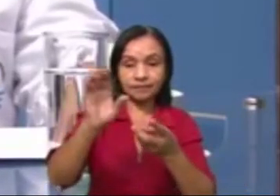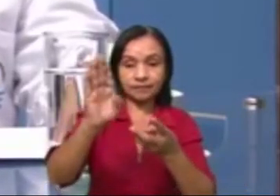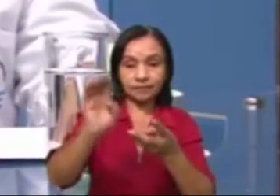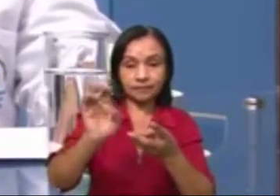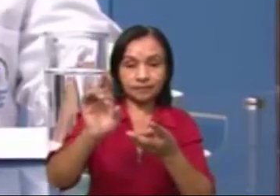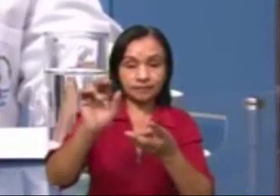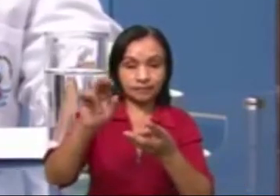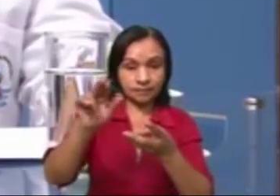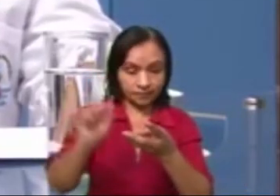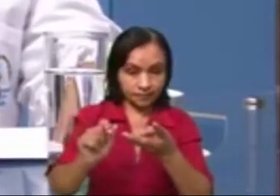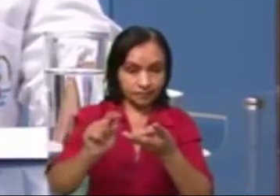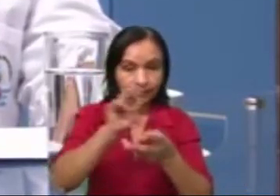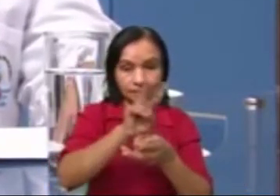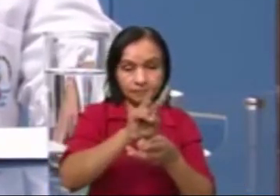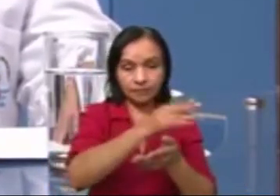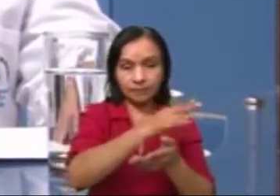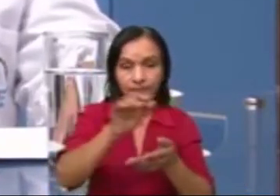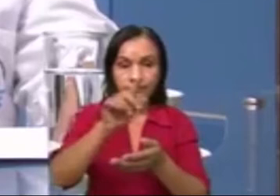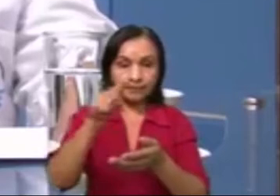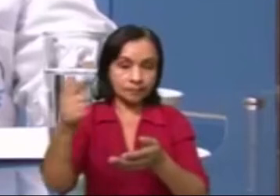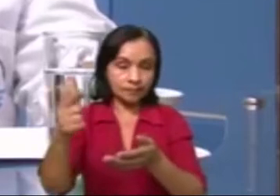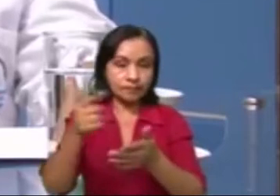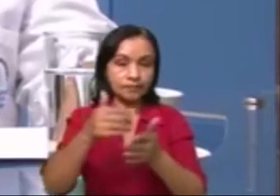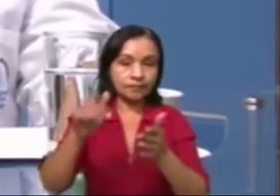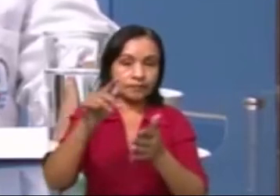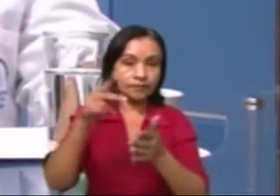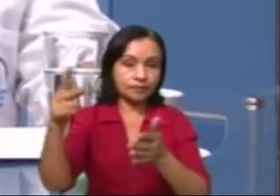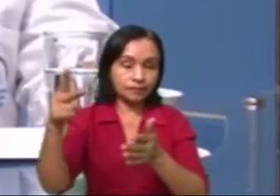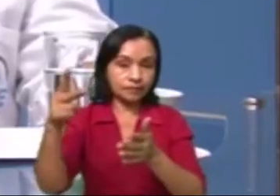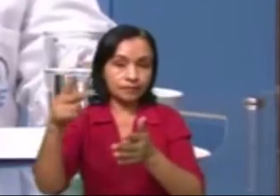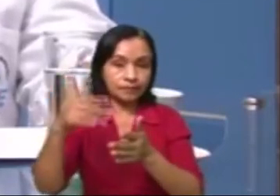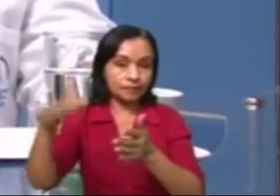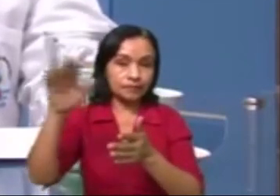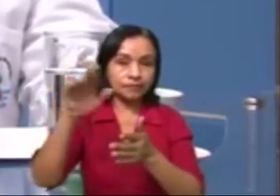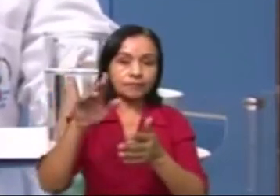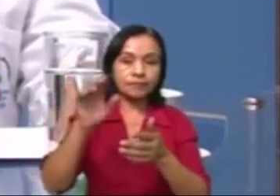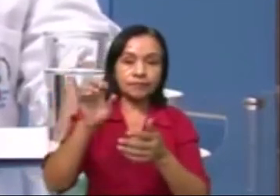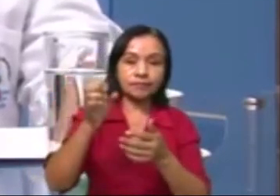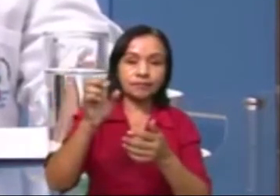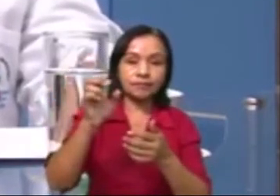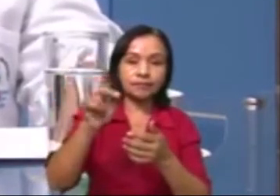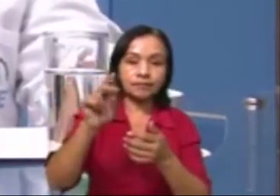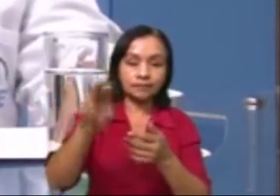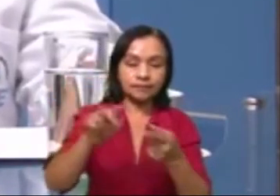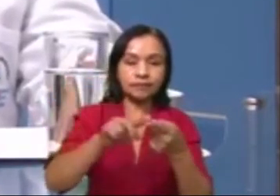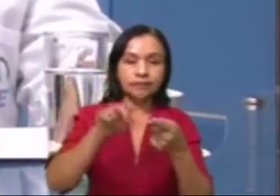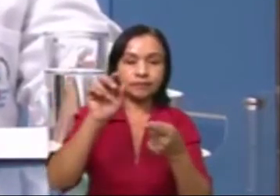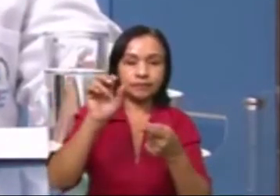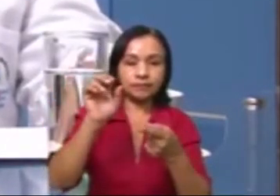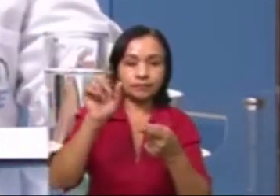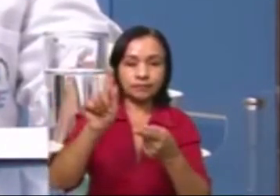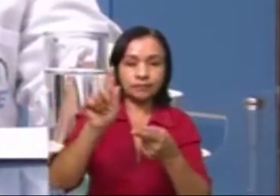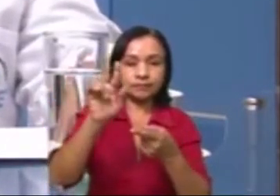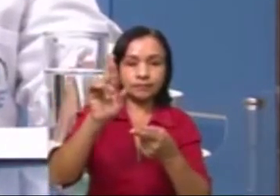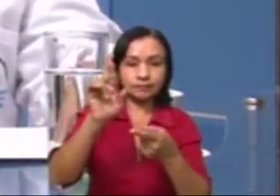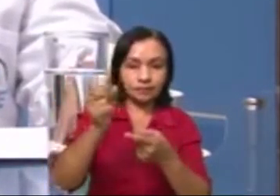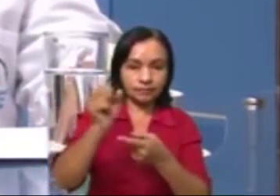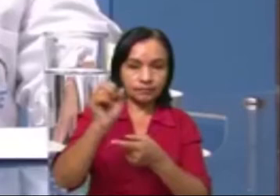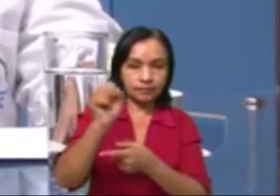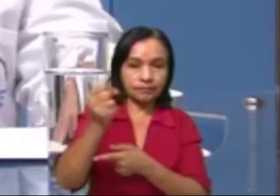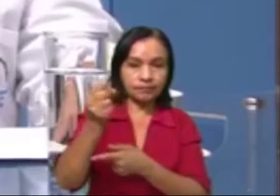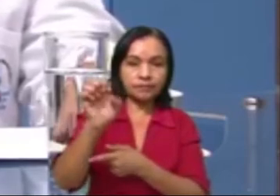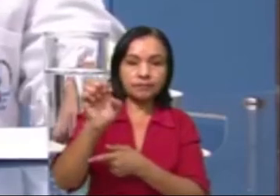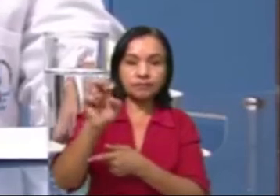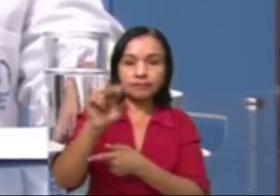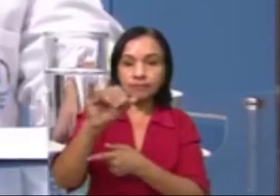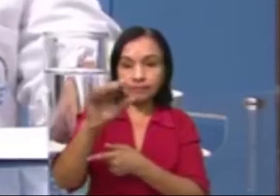17 años. En el grupo de 18 más tenemos la Sputnik Light y también tenemos AstraZeneca. Y eso es importante porque a veces las